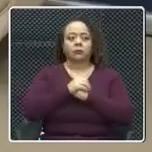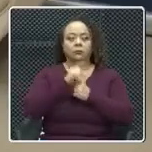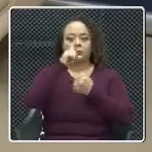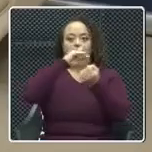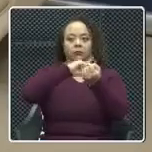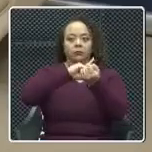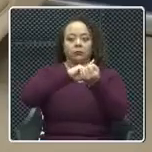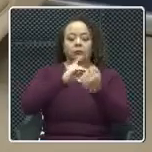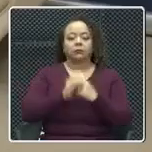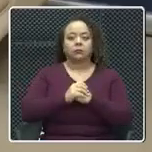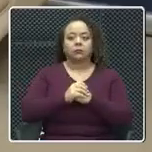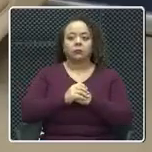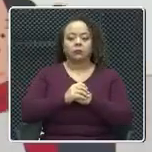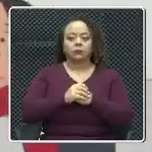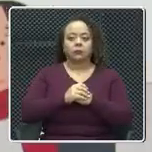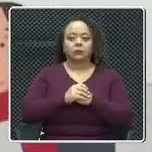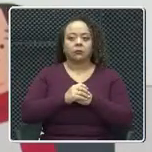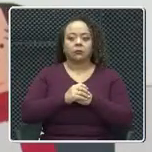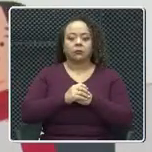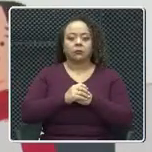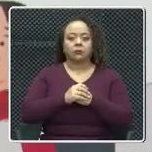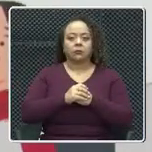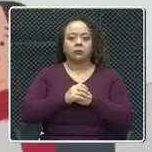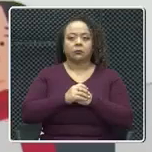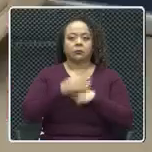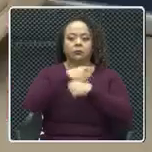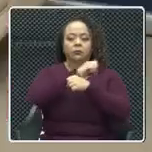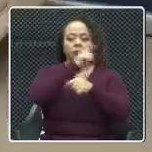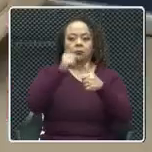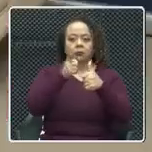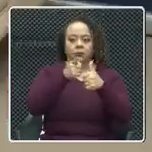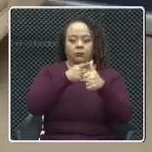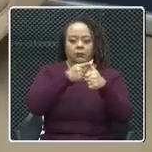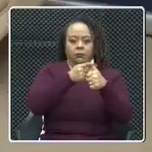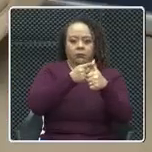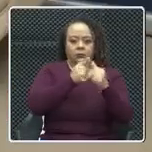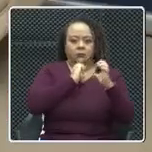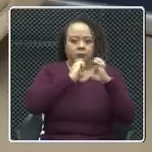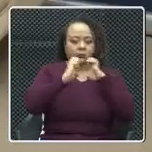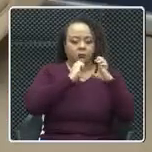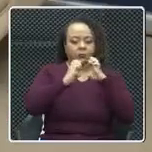médico que hace el primer filtro